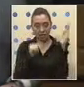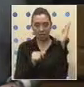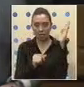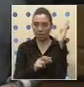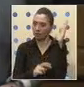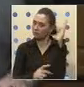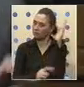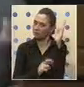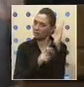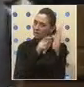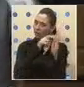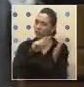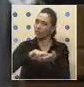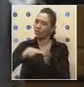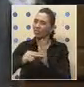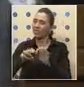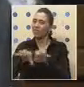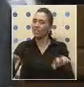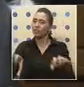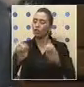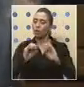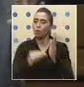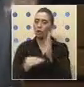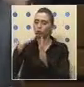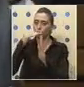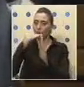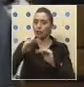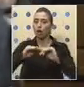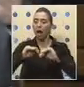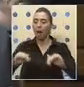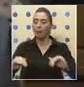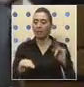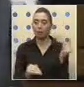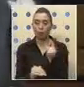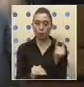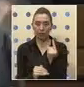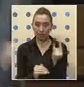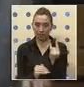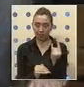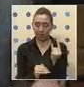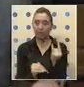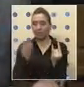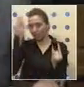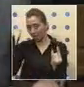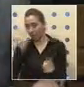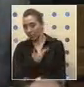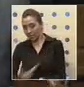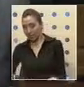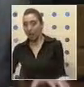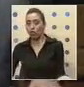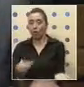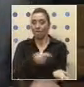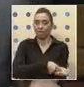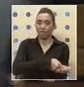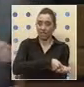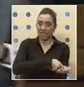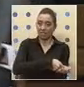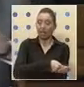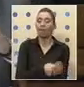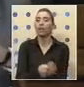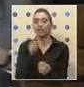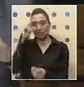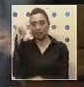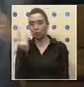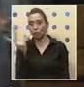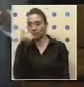superior, se crean, aparte de las universidades que recibían financiamiento estatal, universidades privadas. ¿Y